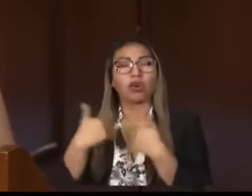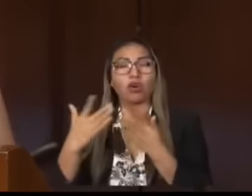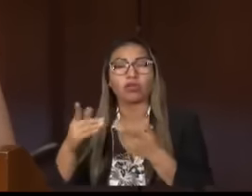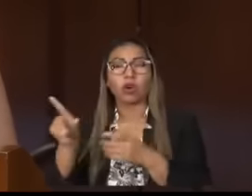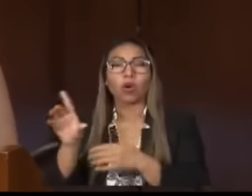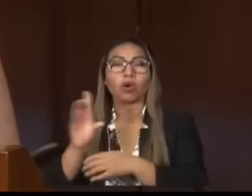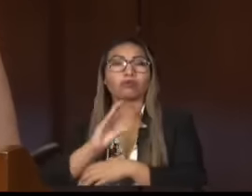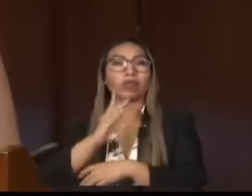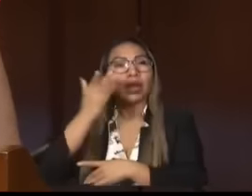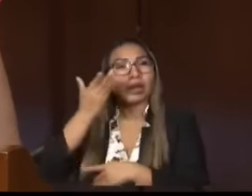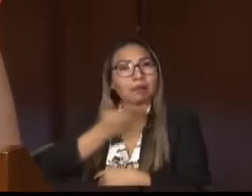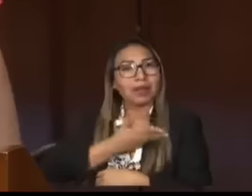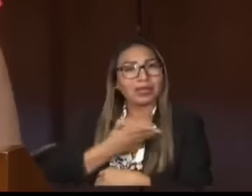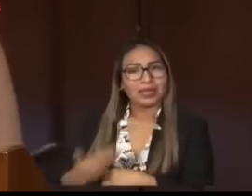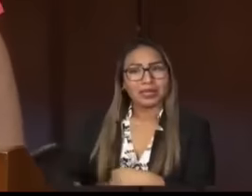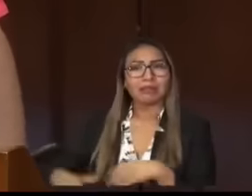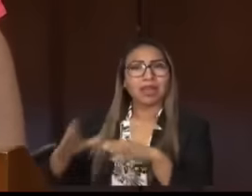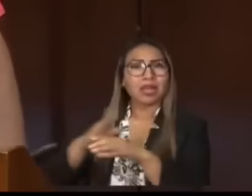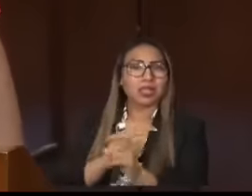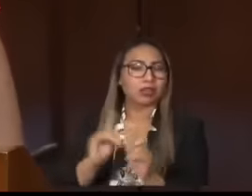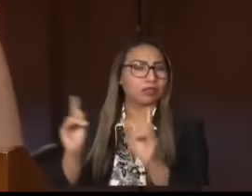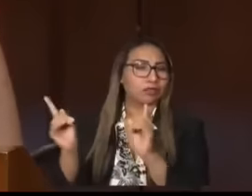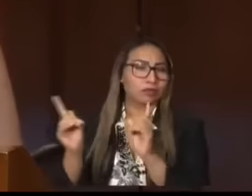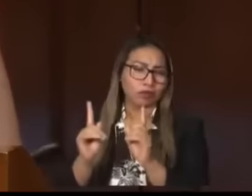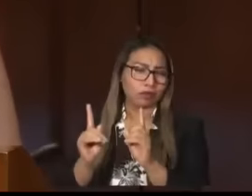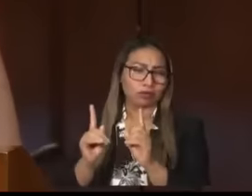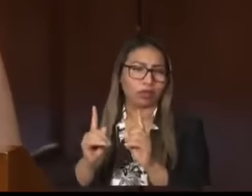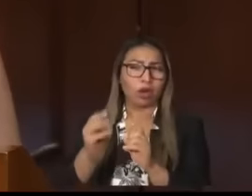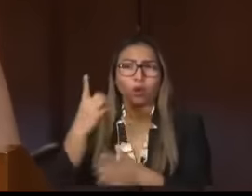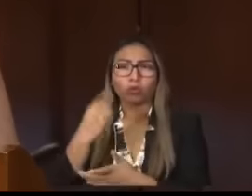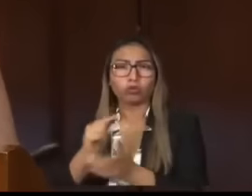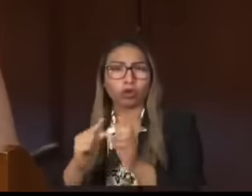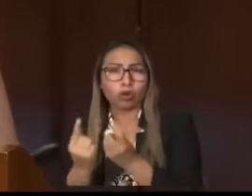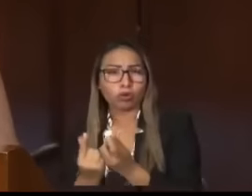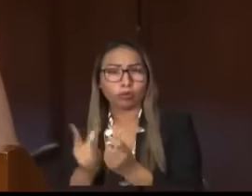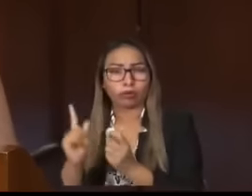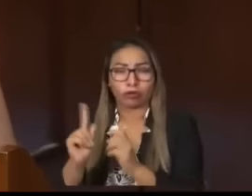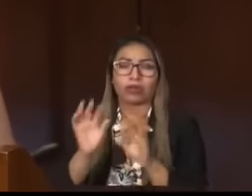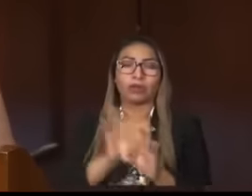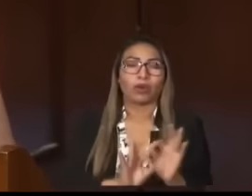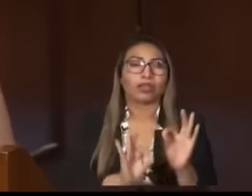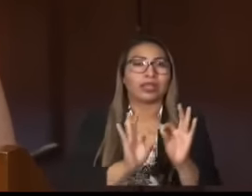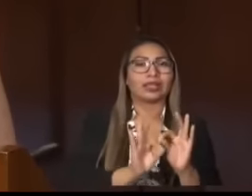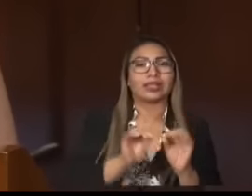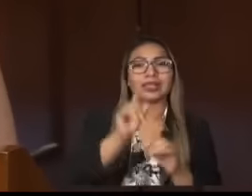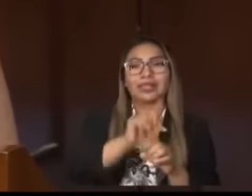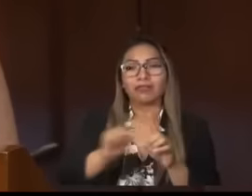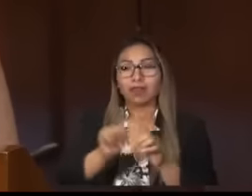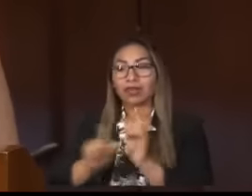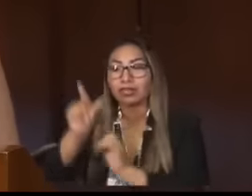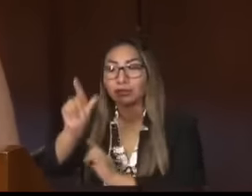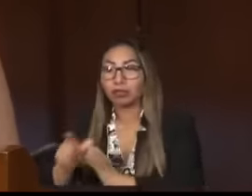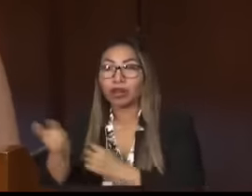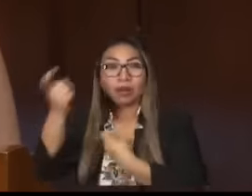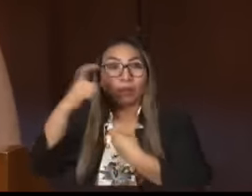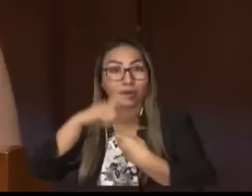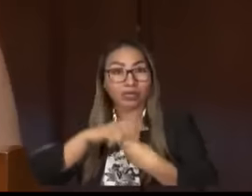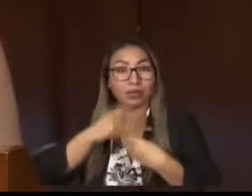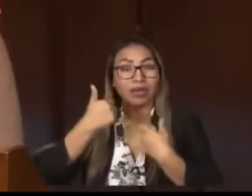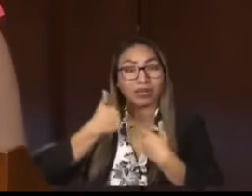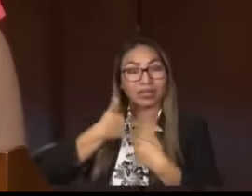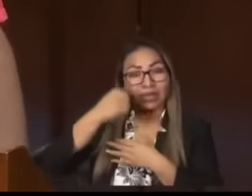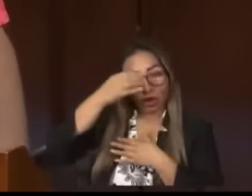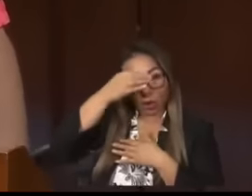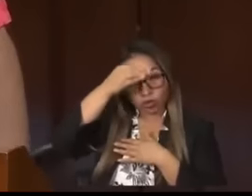la oficina refrigerada de un solo sector. Tiene que ser del conjunto de la